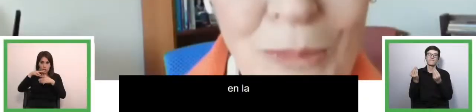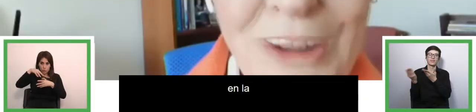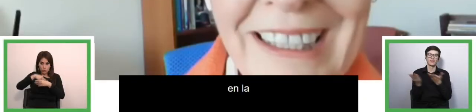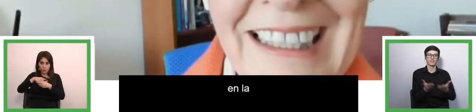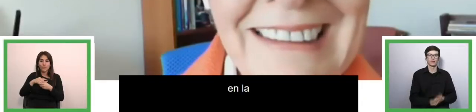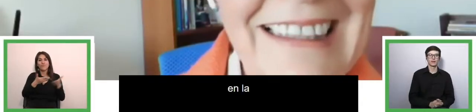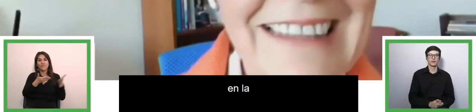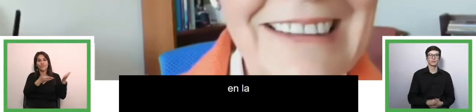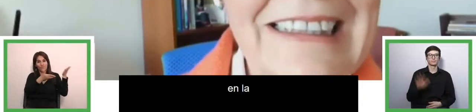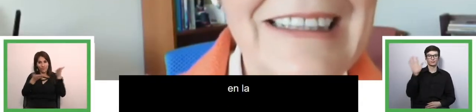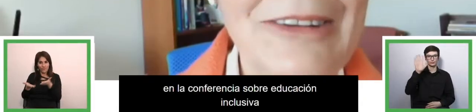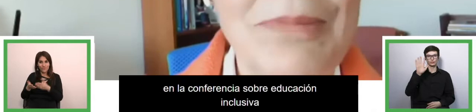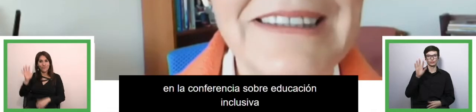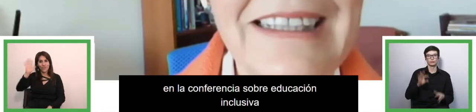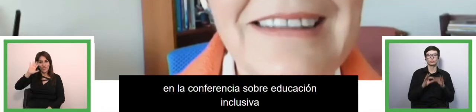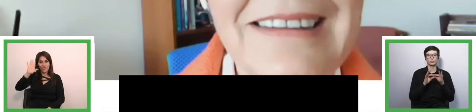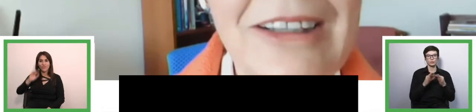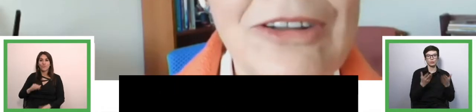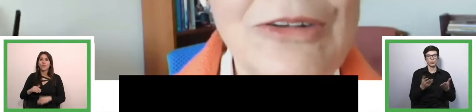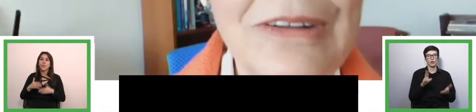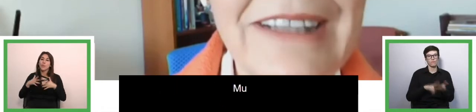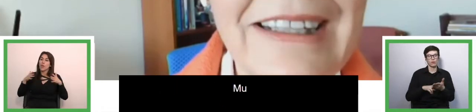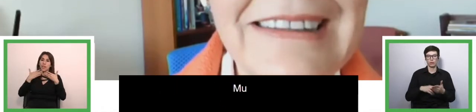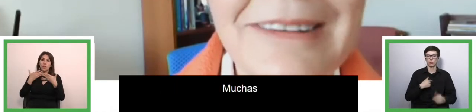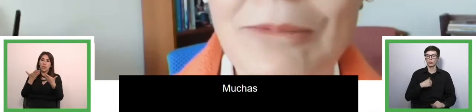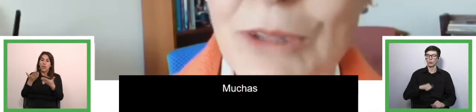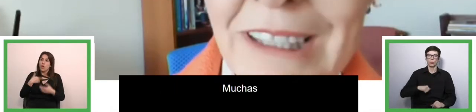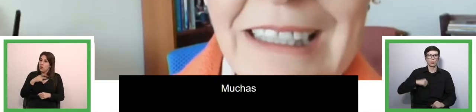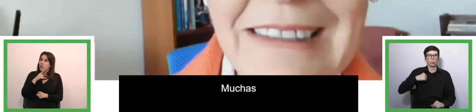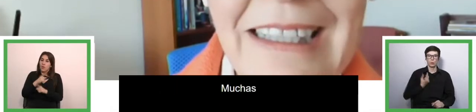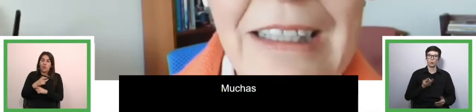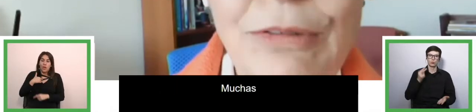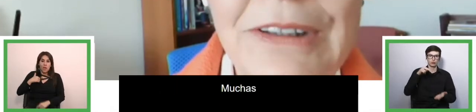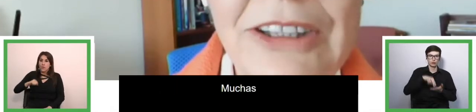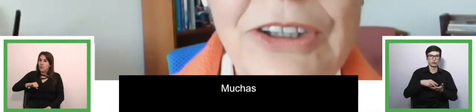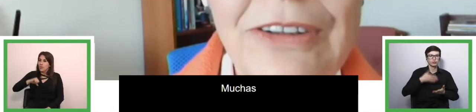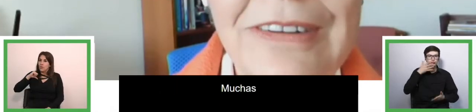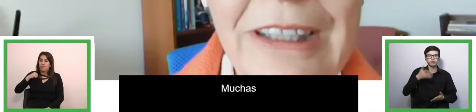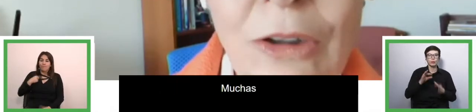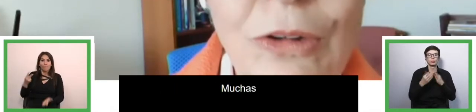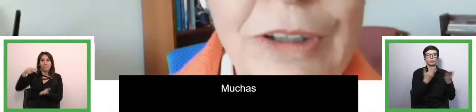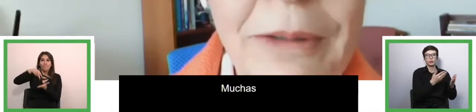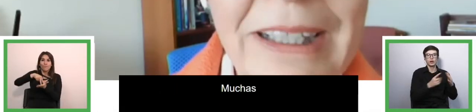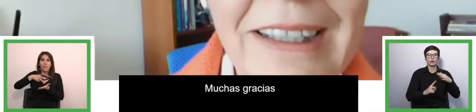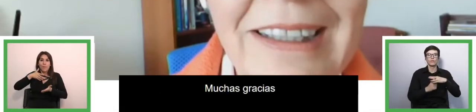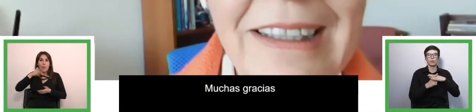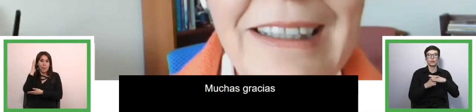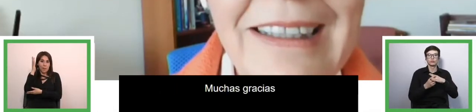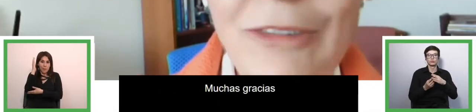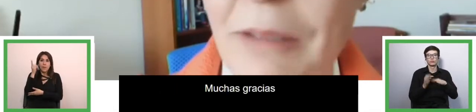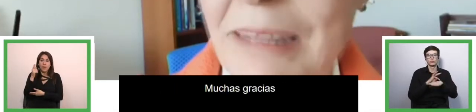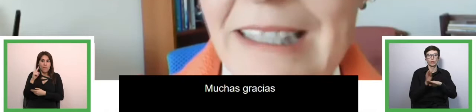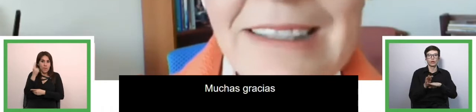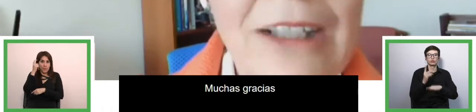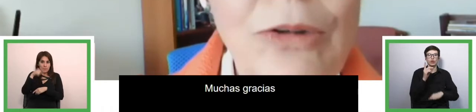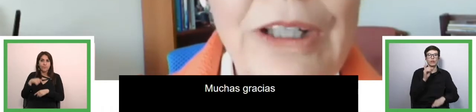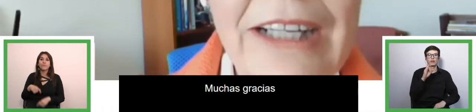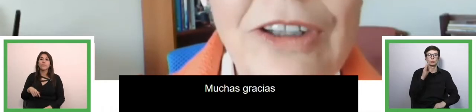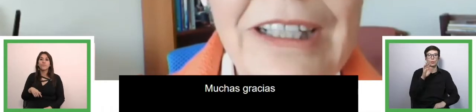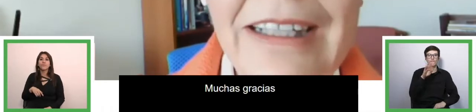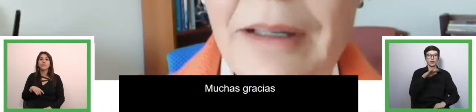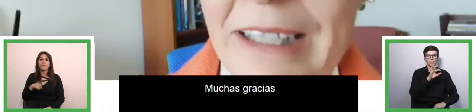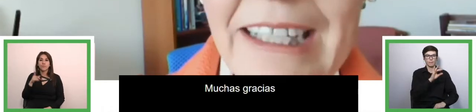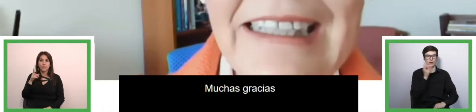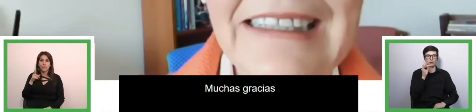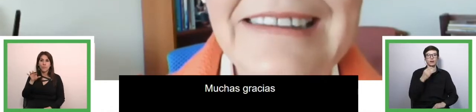muchas gracias un placer estar con ustedes muchas gracias a la fundación descúbreme un especial saludo